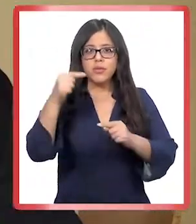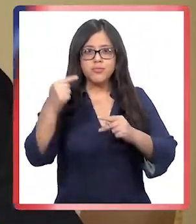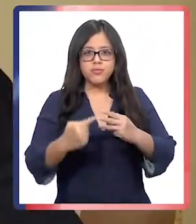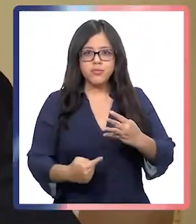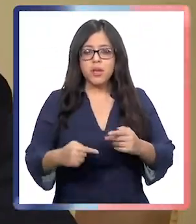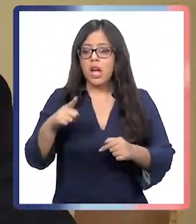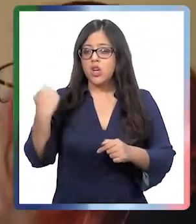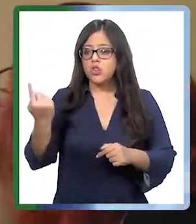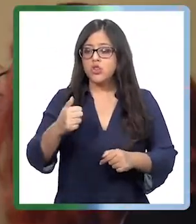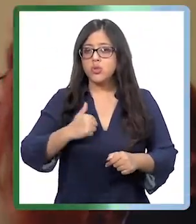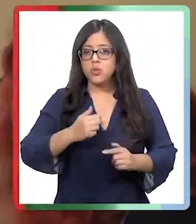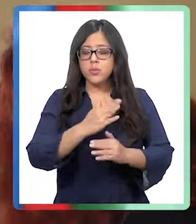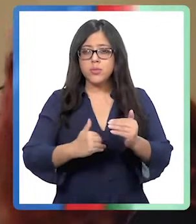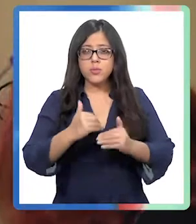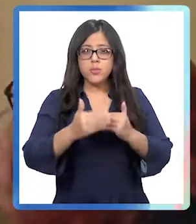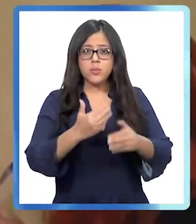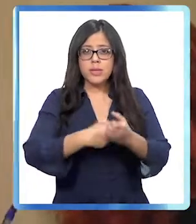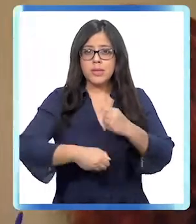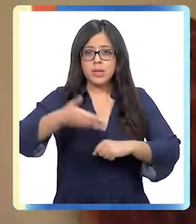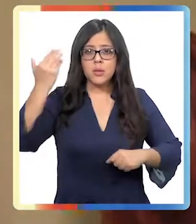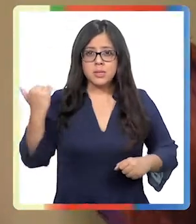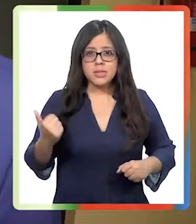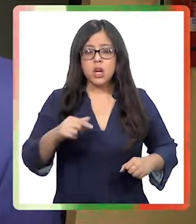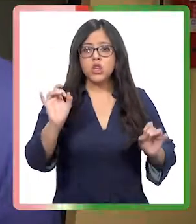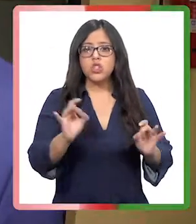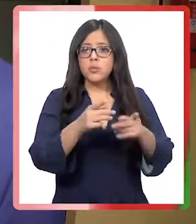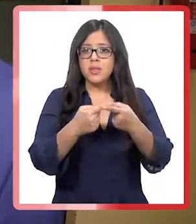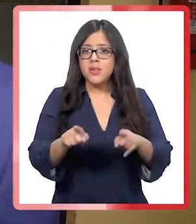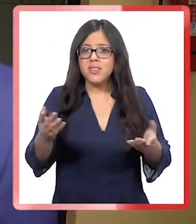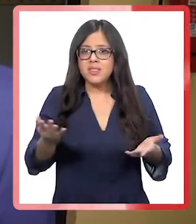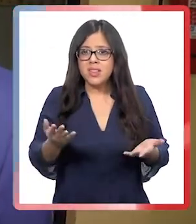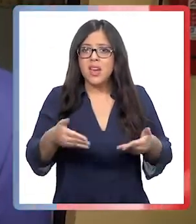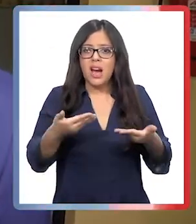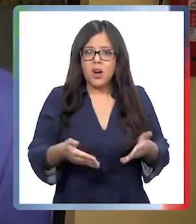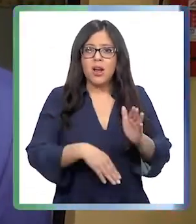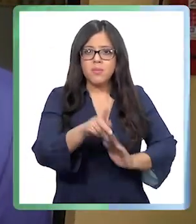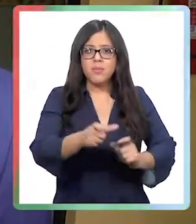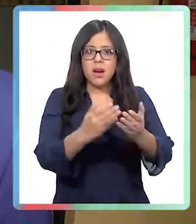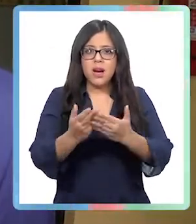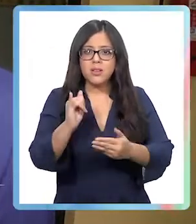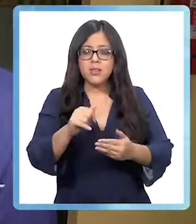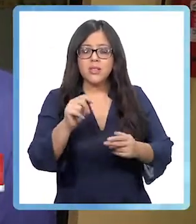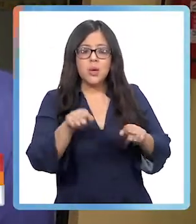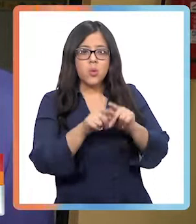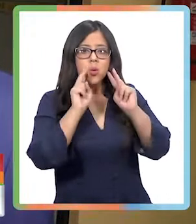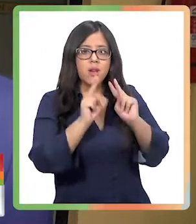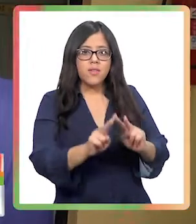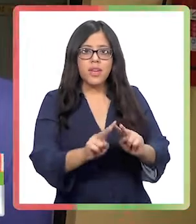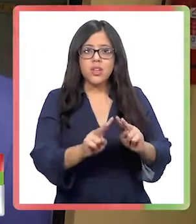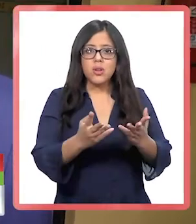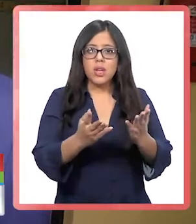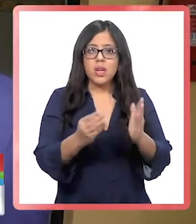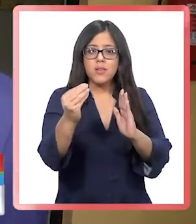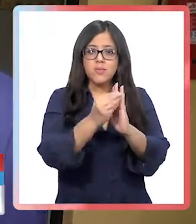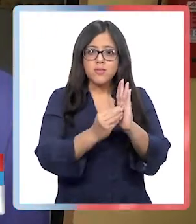estamos cumpliendo el mismo proceso que estábamos haciendo el año pasado la diferencia ahora que son mucho más alumnos así que también estamos viendo las indicaciones